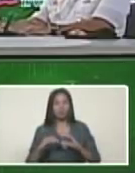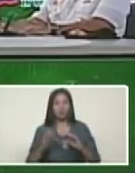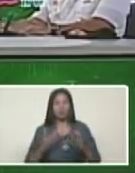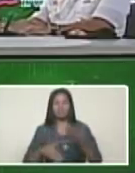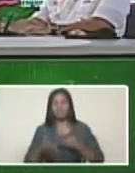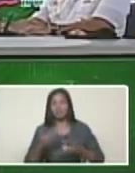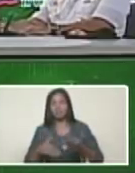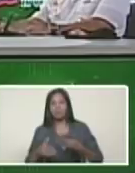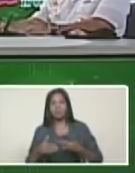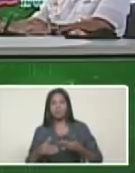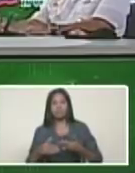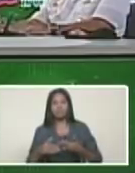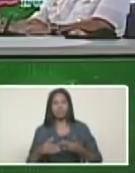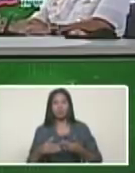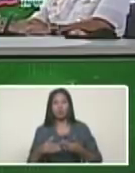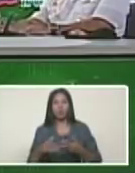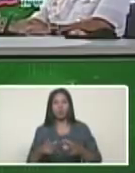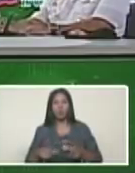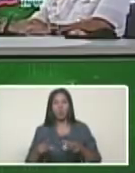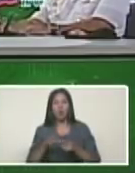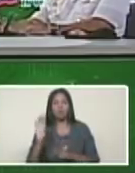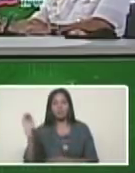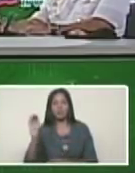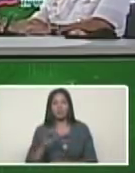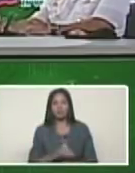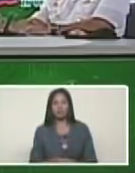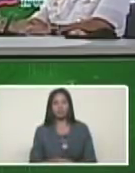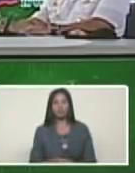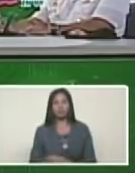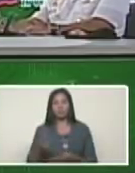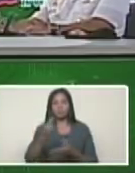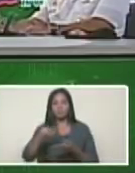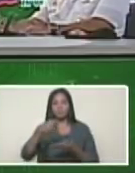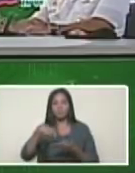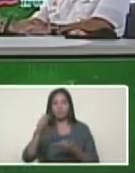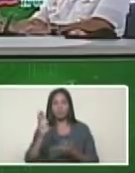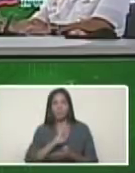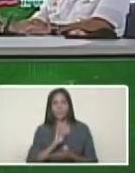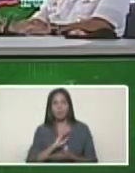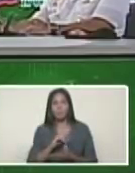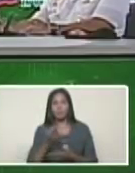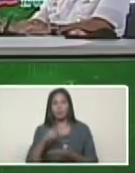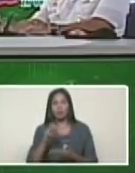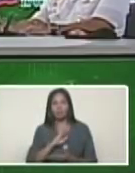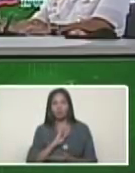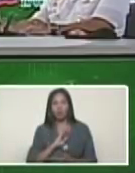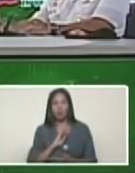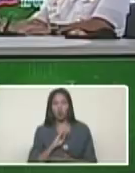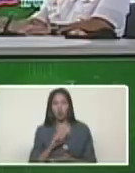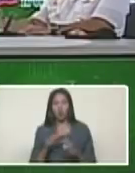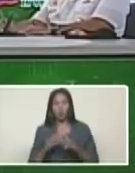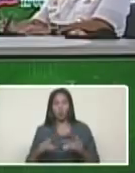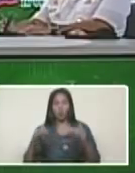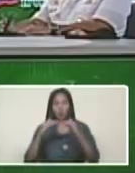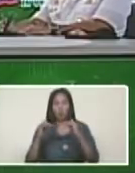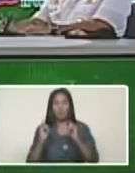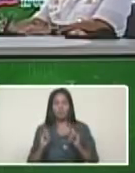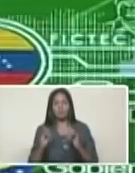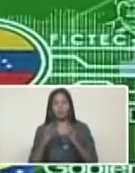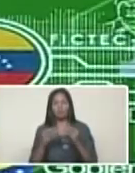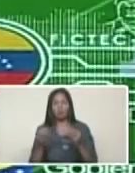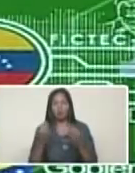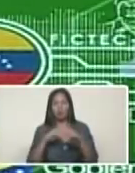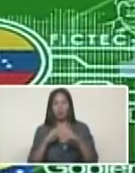servicios postales del país. Firmo el decreto mediante la cual unifico la creación de esta